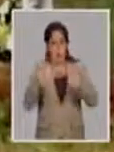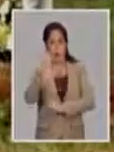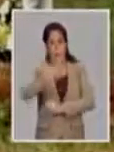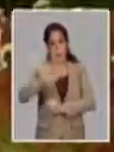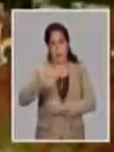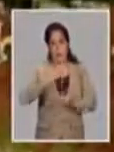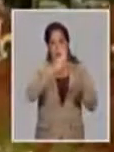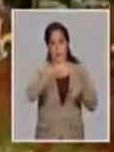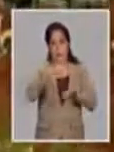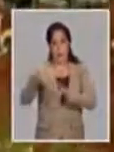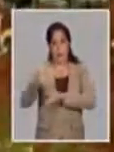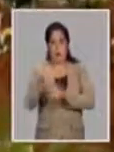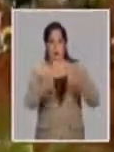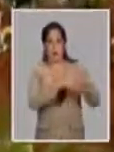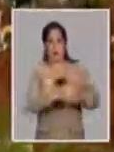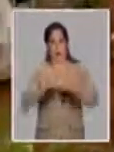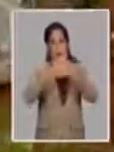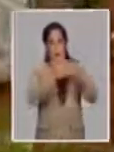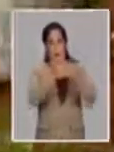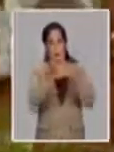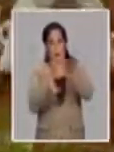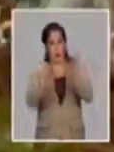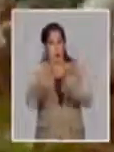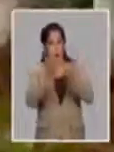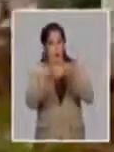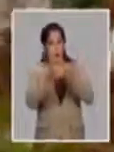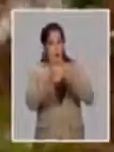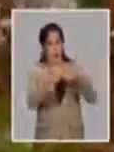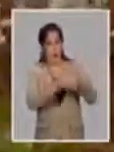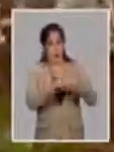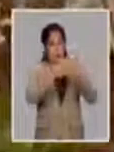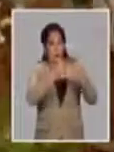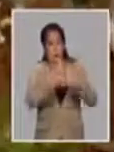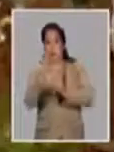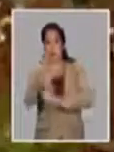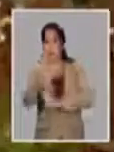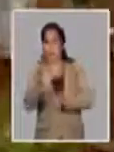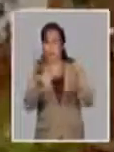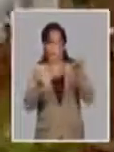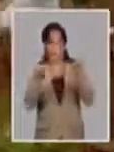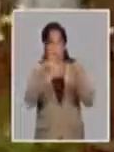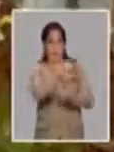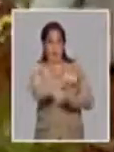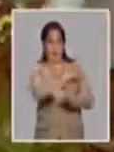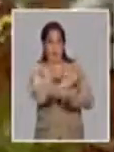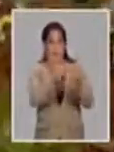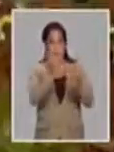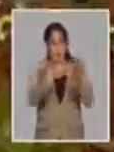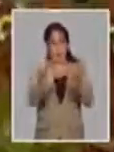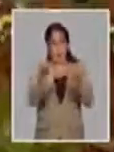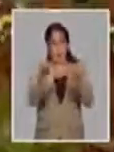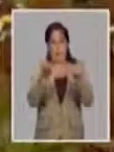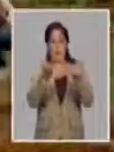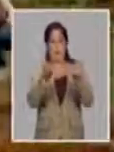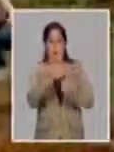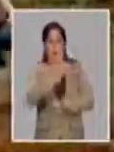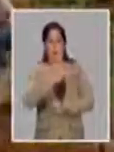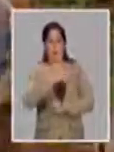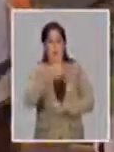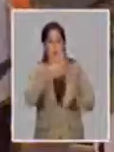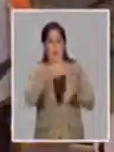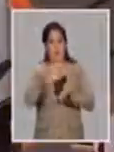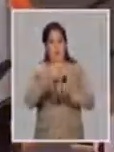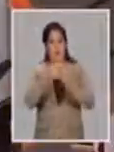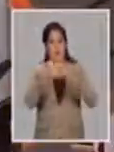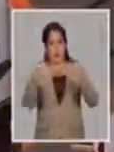números superiores a las muertes diarias en Estados Unidos, comparando el tamaño de la población de Brasil y el país norteamericano.